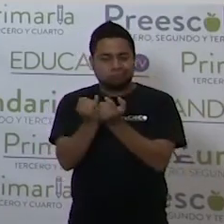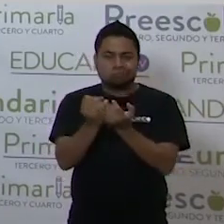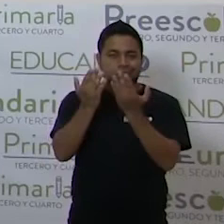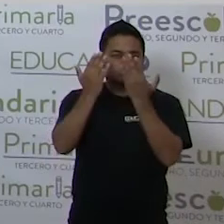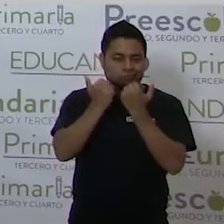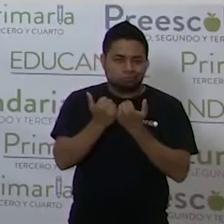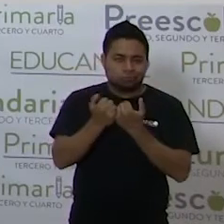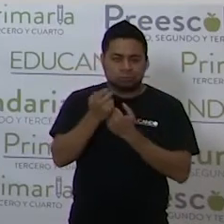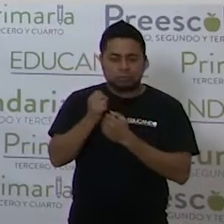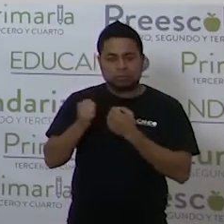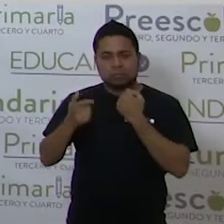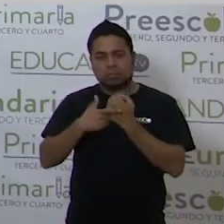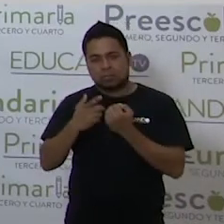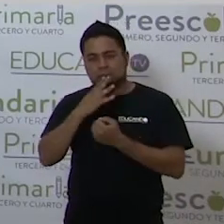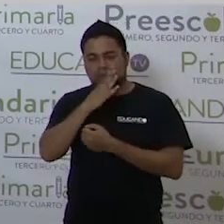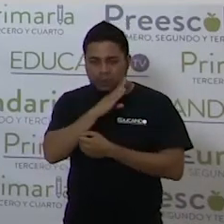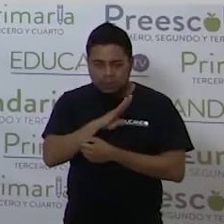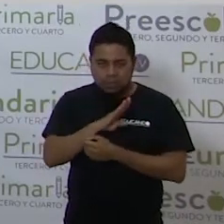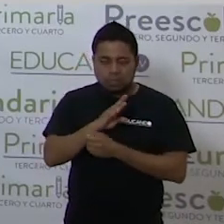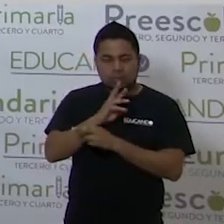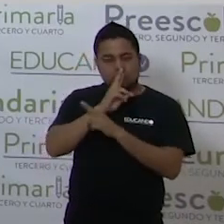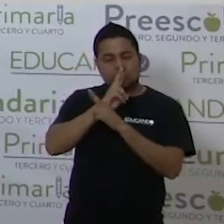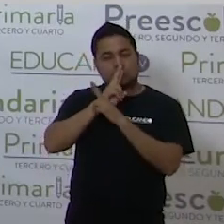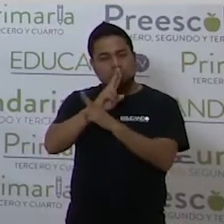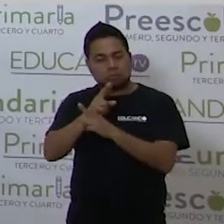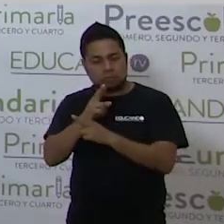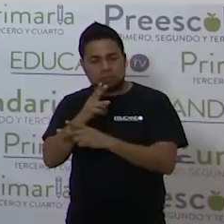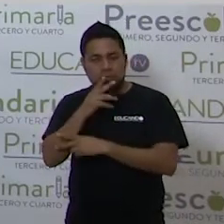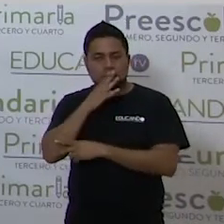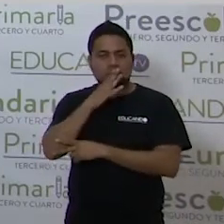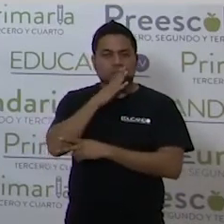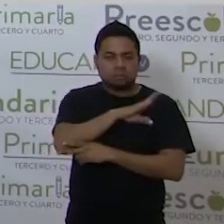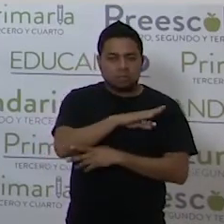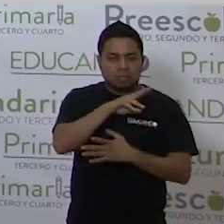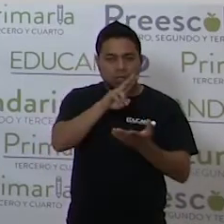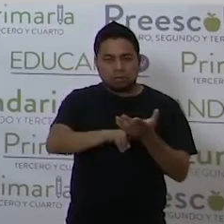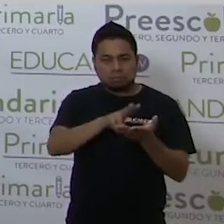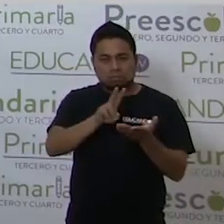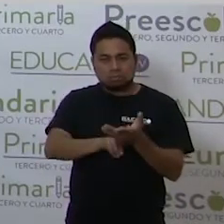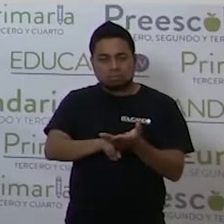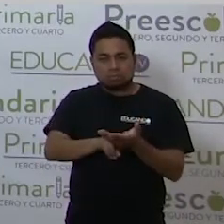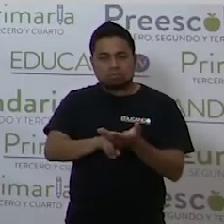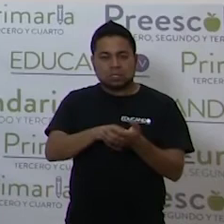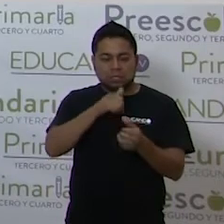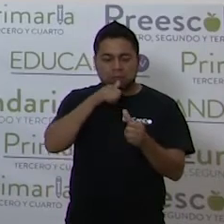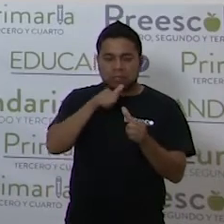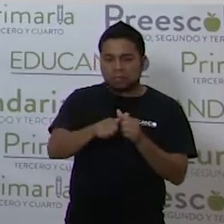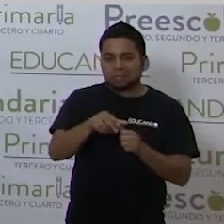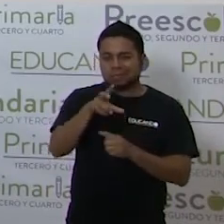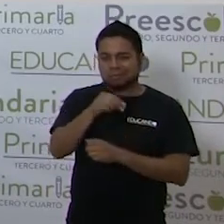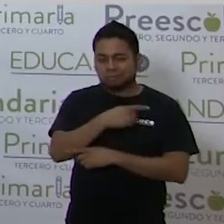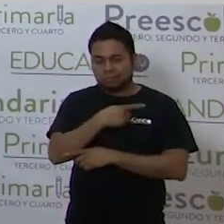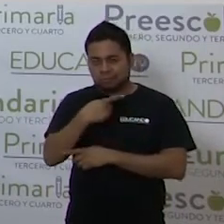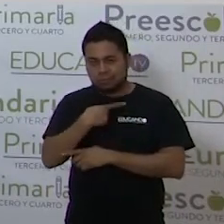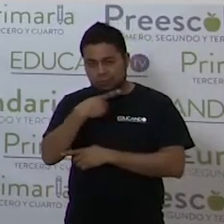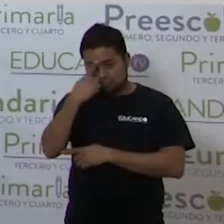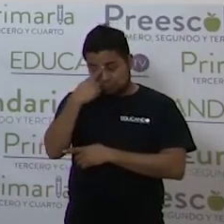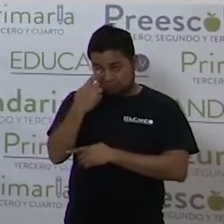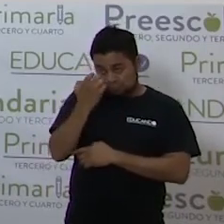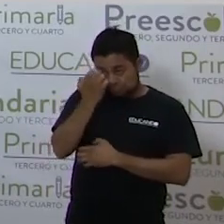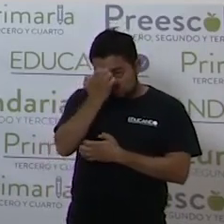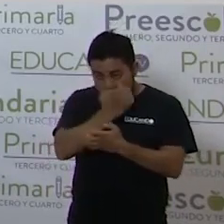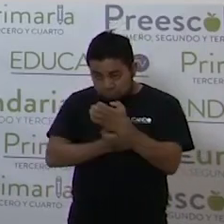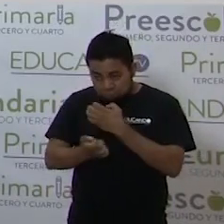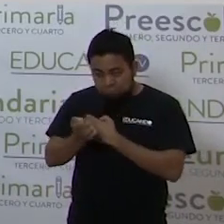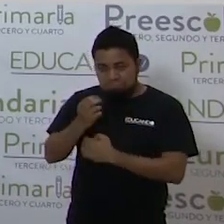algo hicimos mal el resultado el valor de nuestra incógnita no es el que debe ser entonces para que analicemos esto